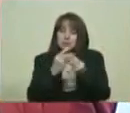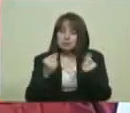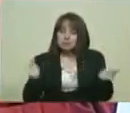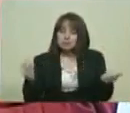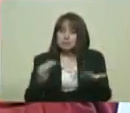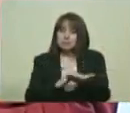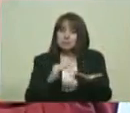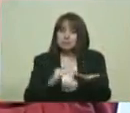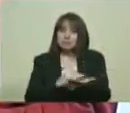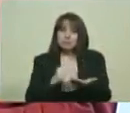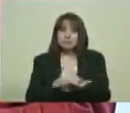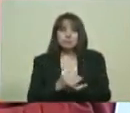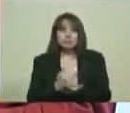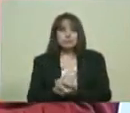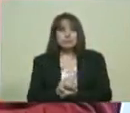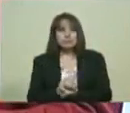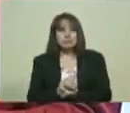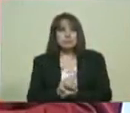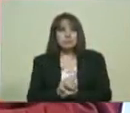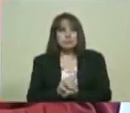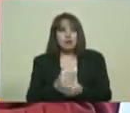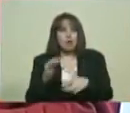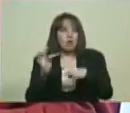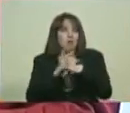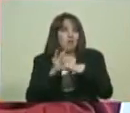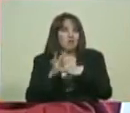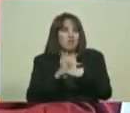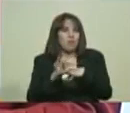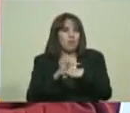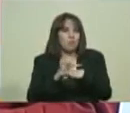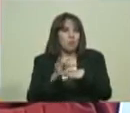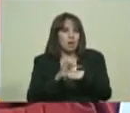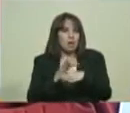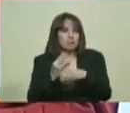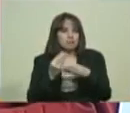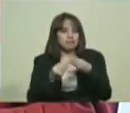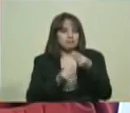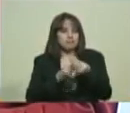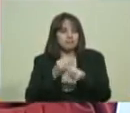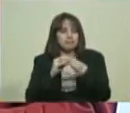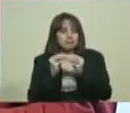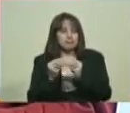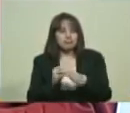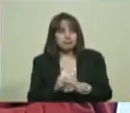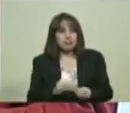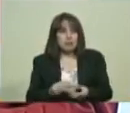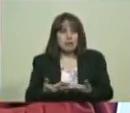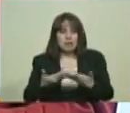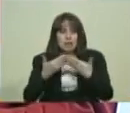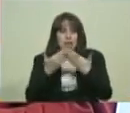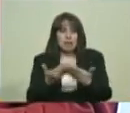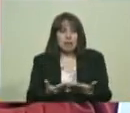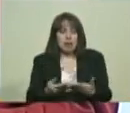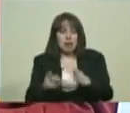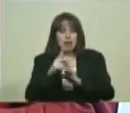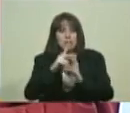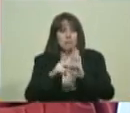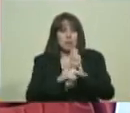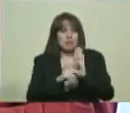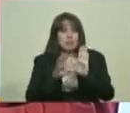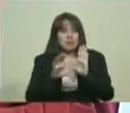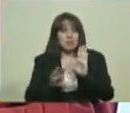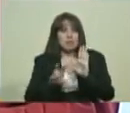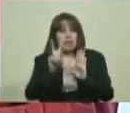más claros de las fórmulas para echar adelante el plan de la patria